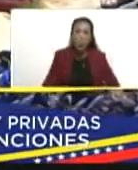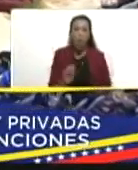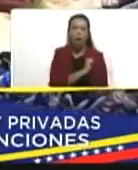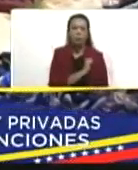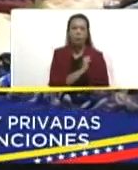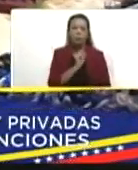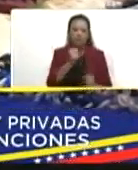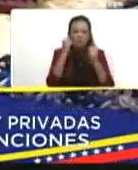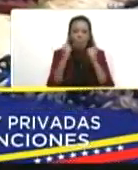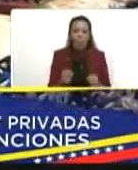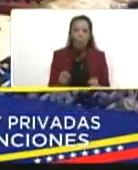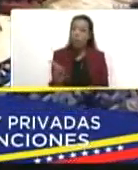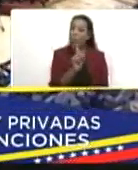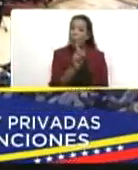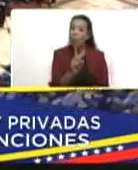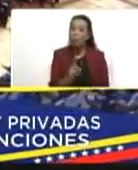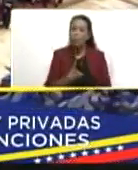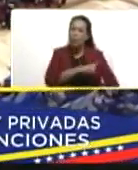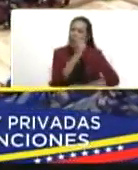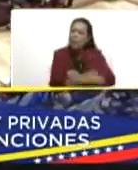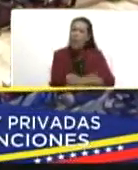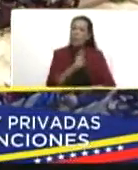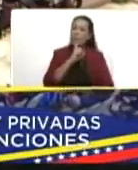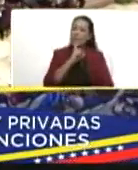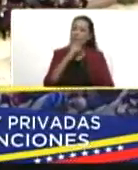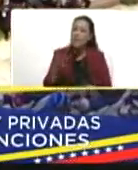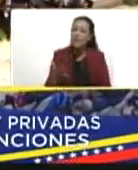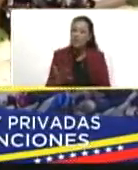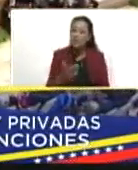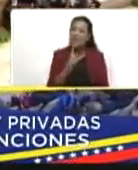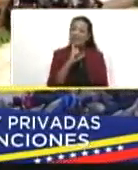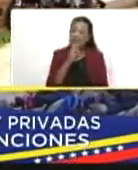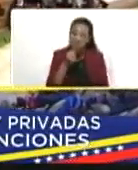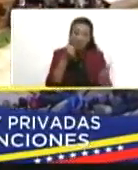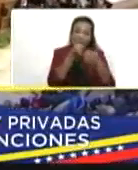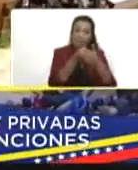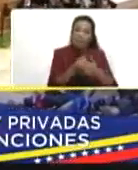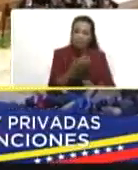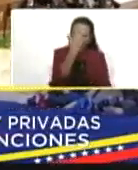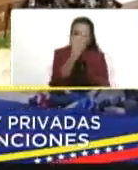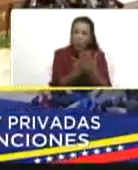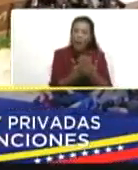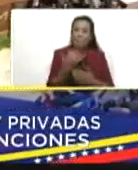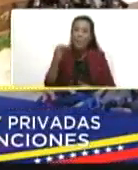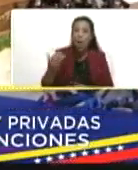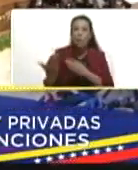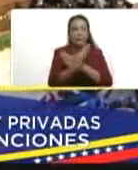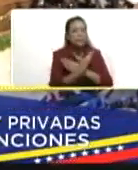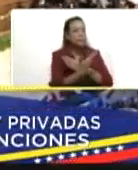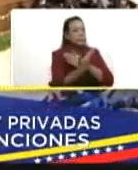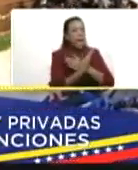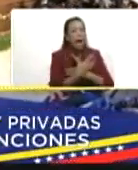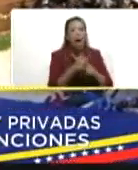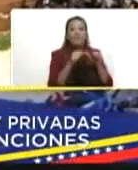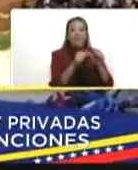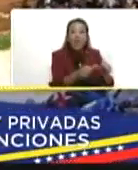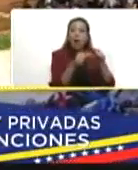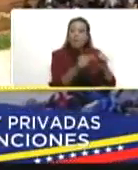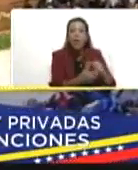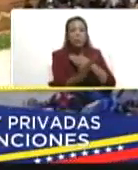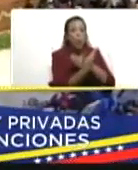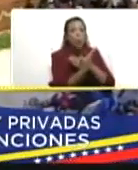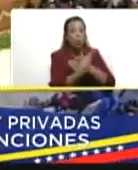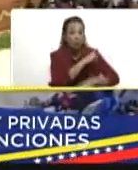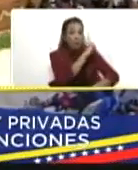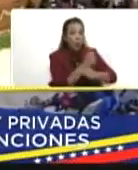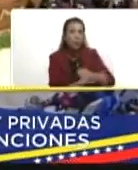saldo duro fuerte de enfrentar mientras existan las sanciones que será siempre